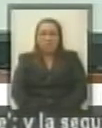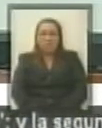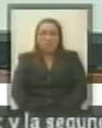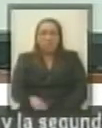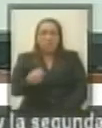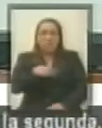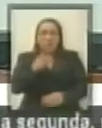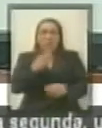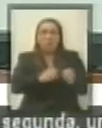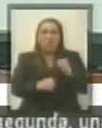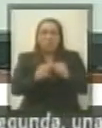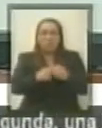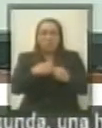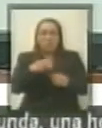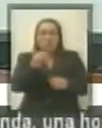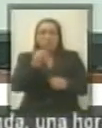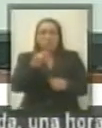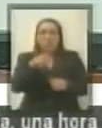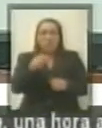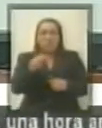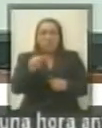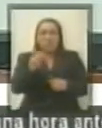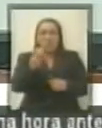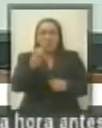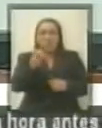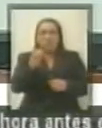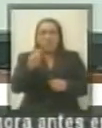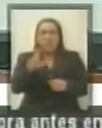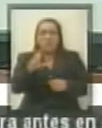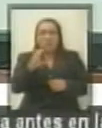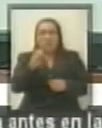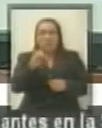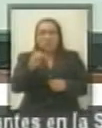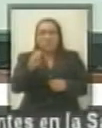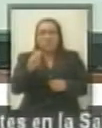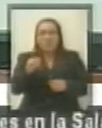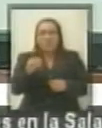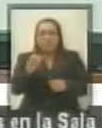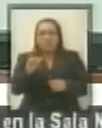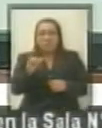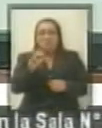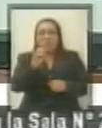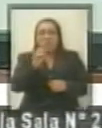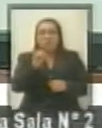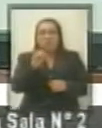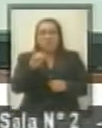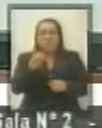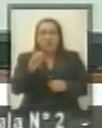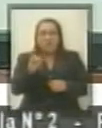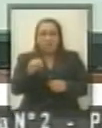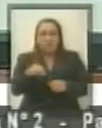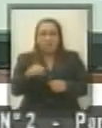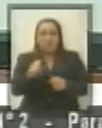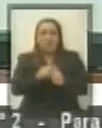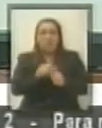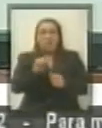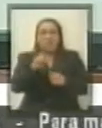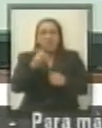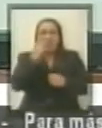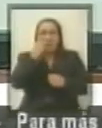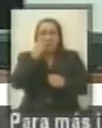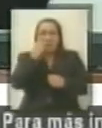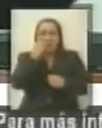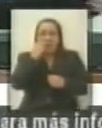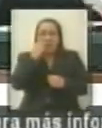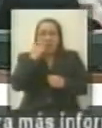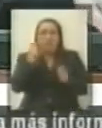ya conocidos como son SUNAS, OCIPTEL, OCITRAN y OCINERVIN, utilizando para estos efectos solamente las siglas que